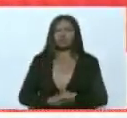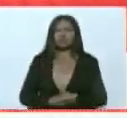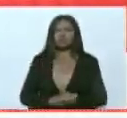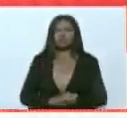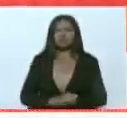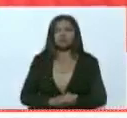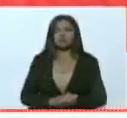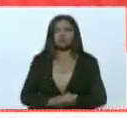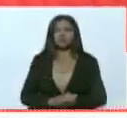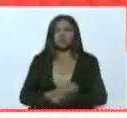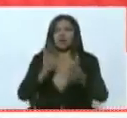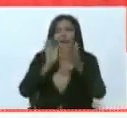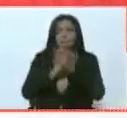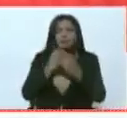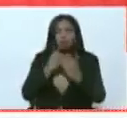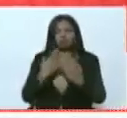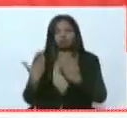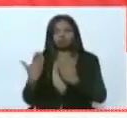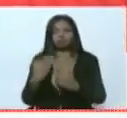Camarada.